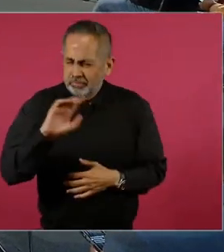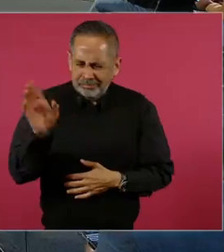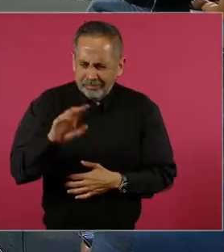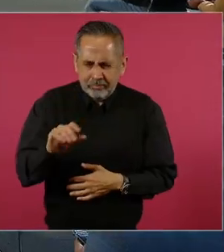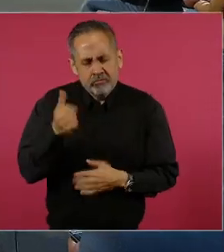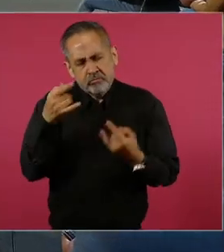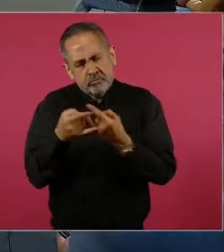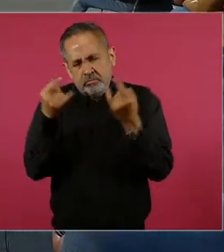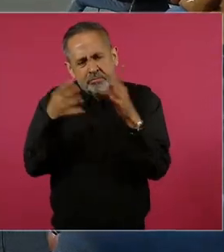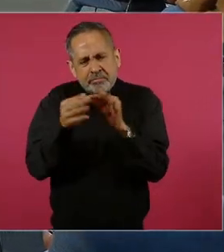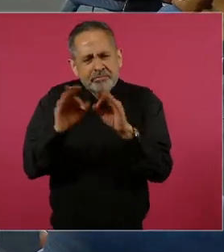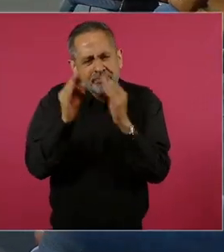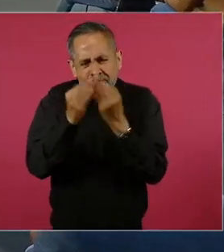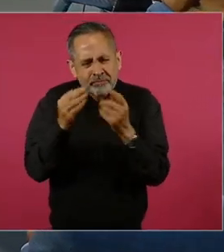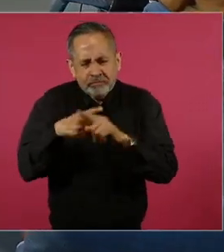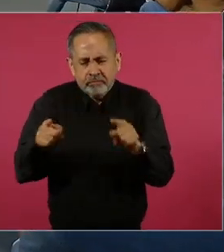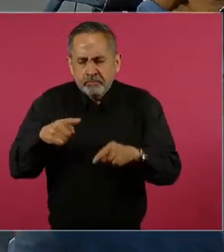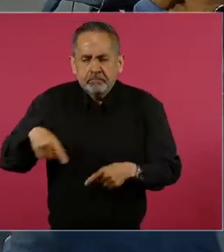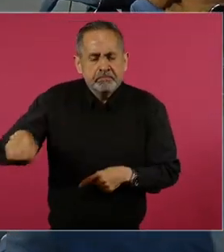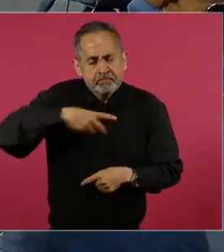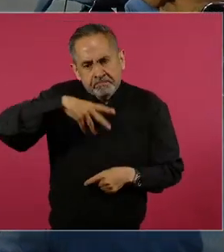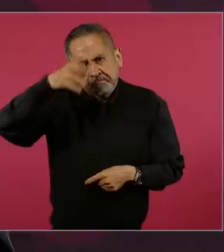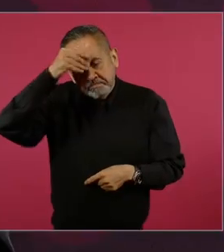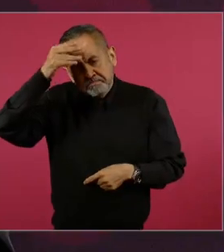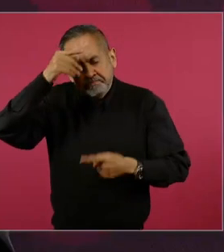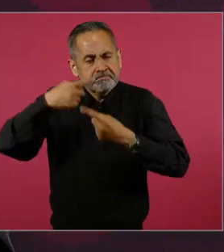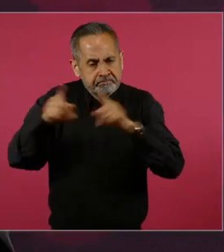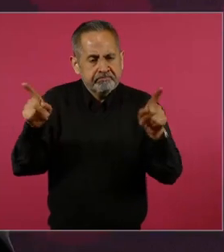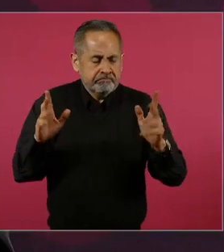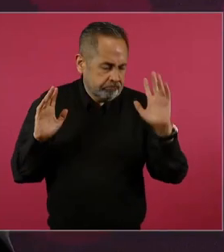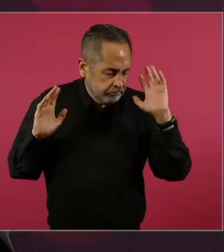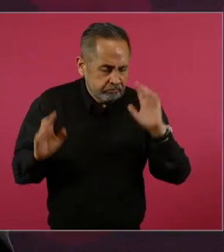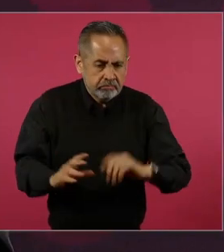de españoles.